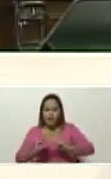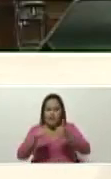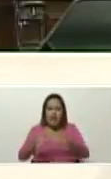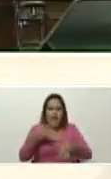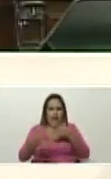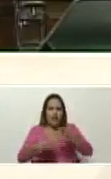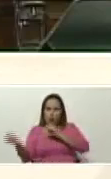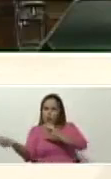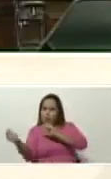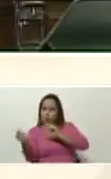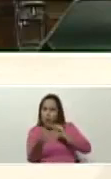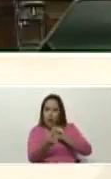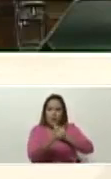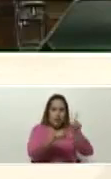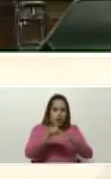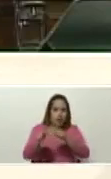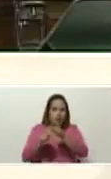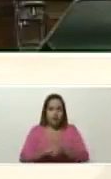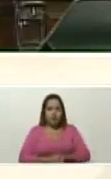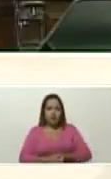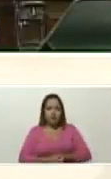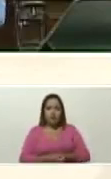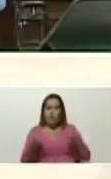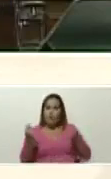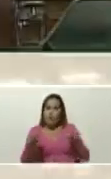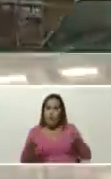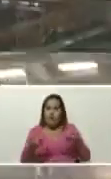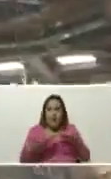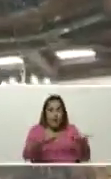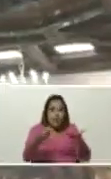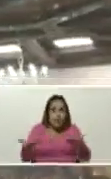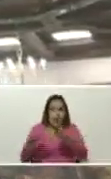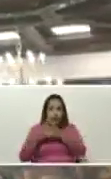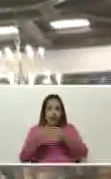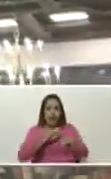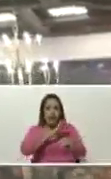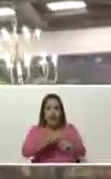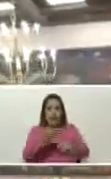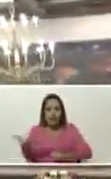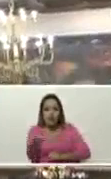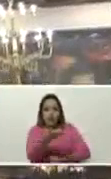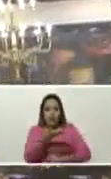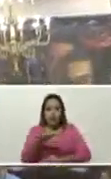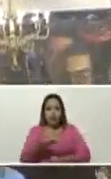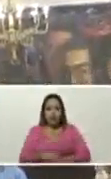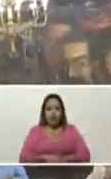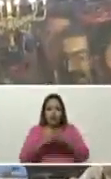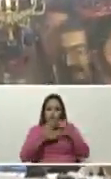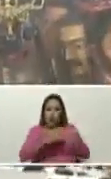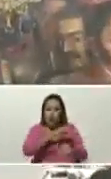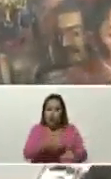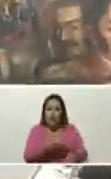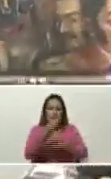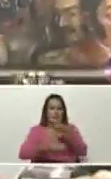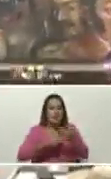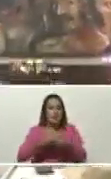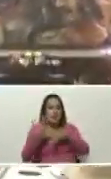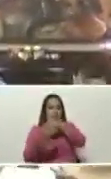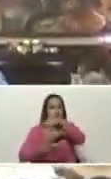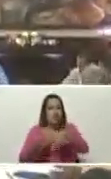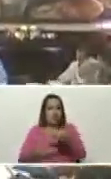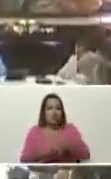consulta, para la acción, a entregarles todo el poder a ustedes. Todo el poder para que hagamos una